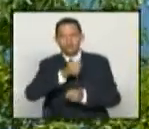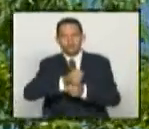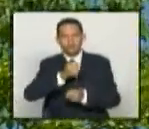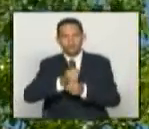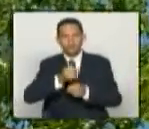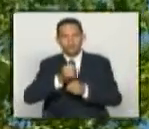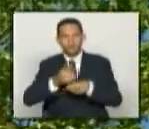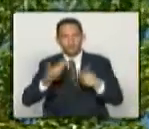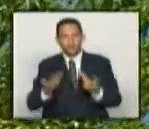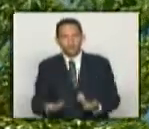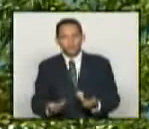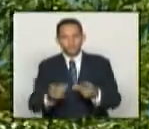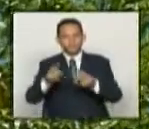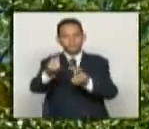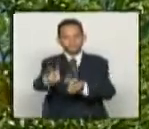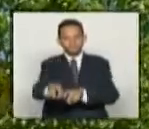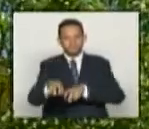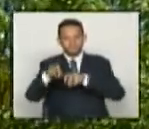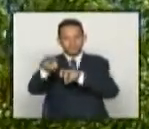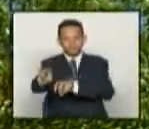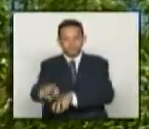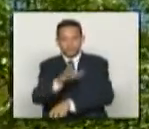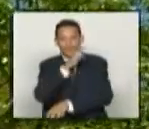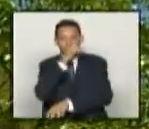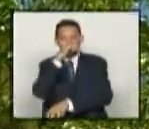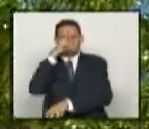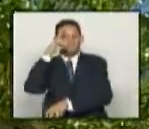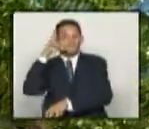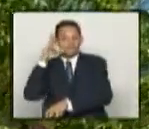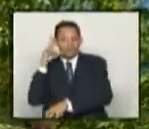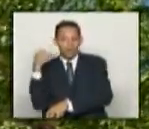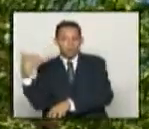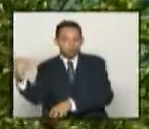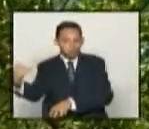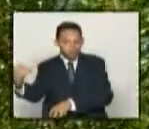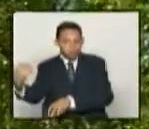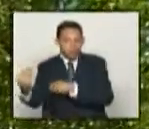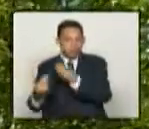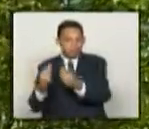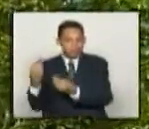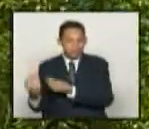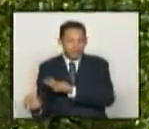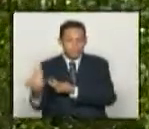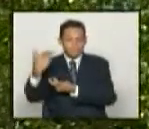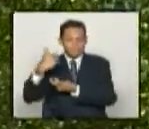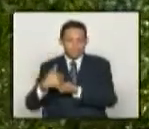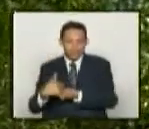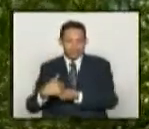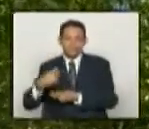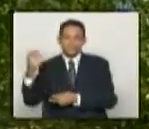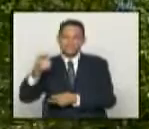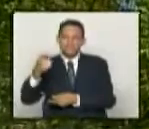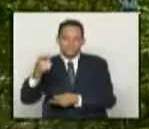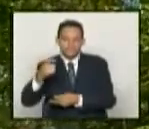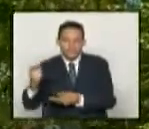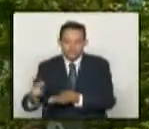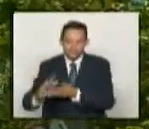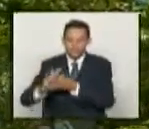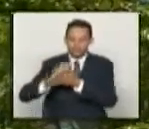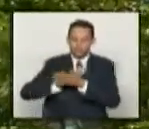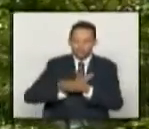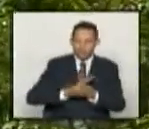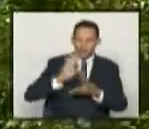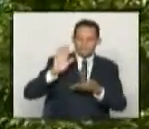tiene tantos campesinos que están pasando muchos trabajos, lo que nos han pedido básicamente, y usted lo sabe más que nadie porque lo